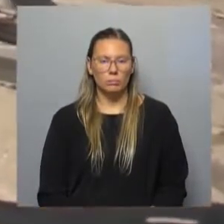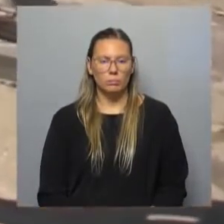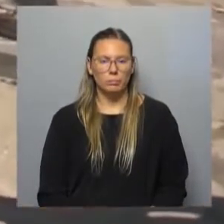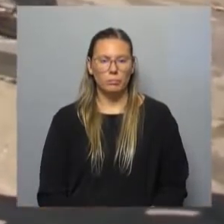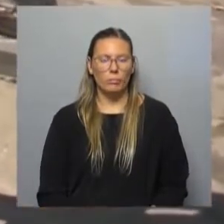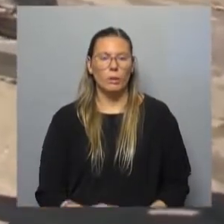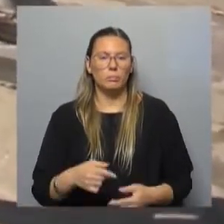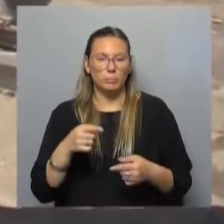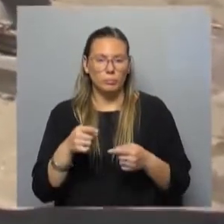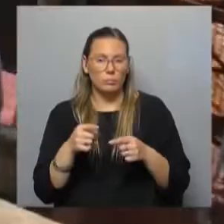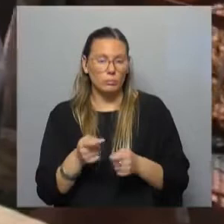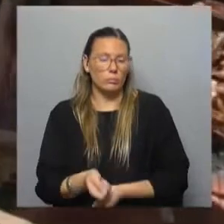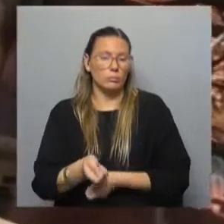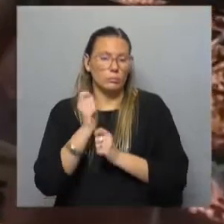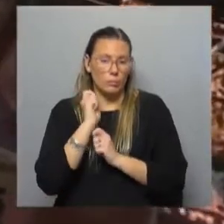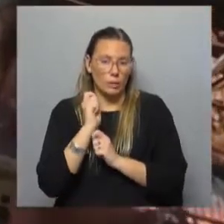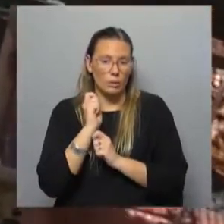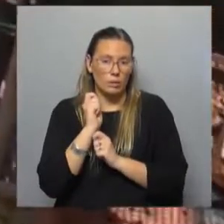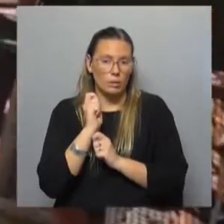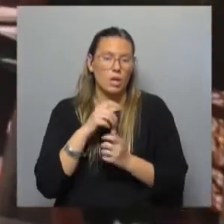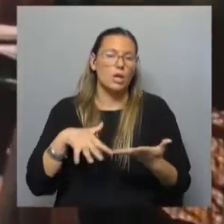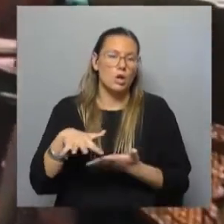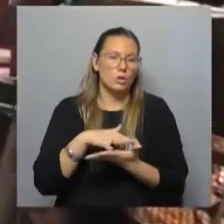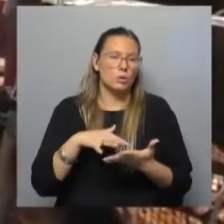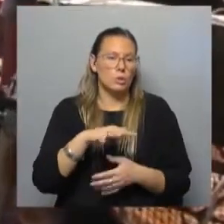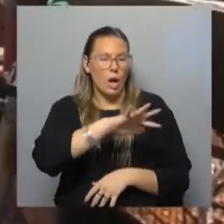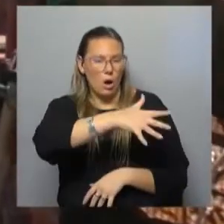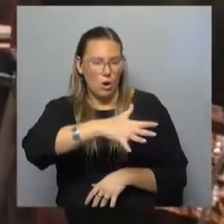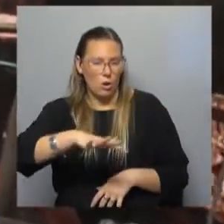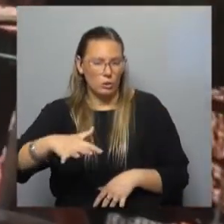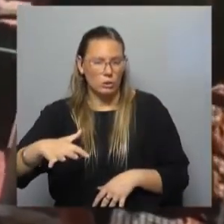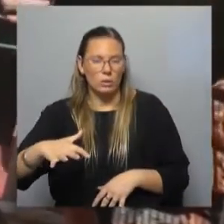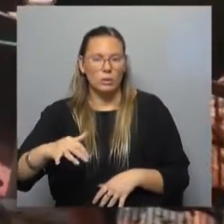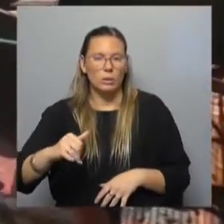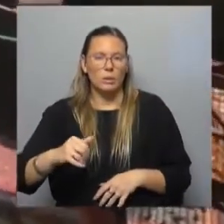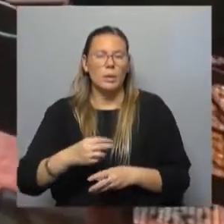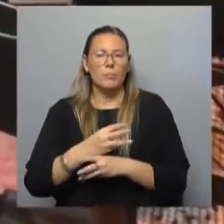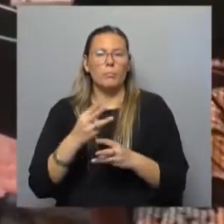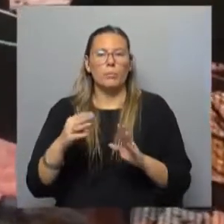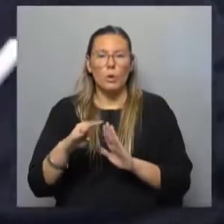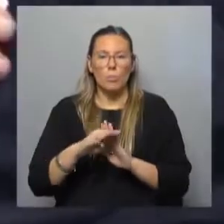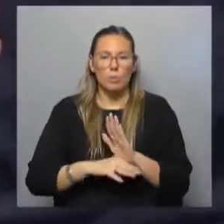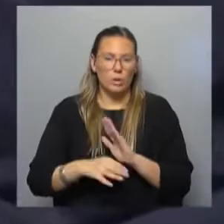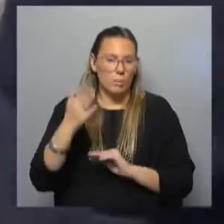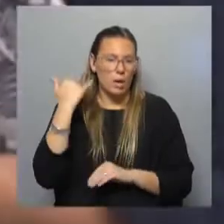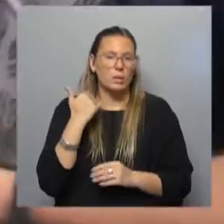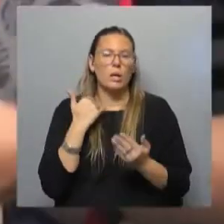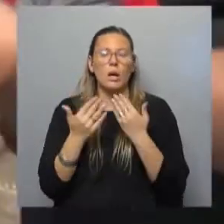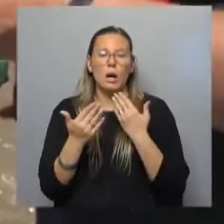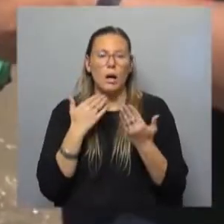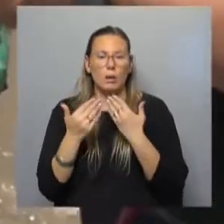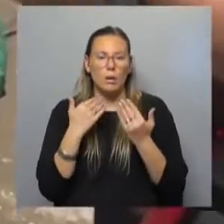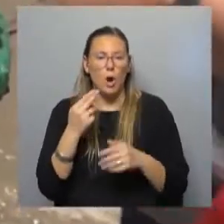En relación con la pesquería y con la zona costera en general, en un programa anterior se habló